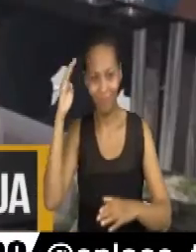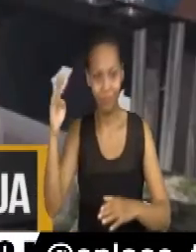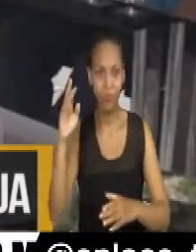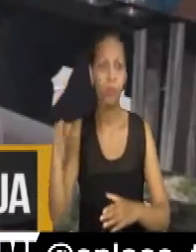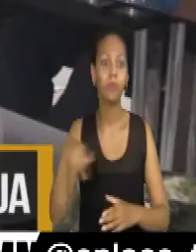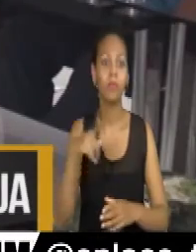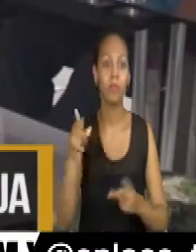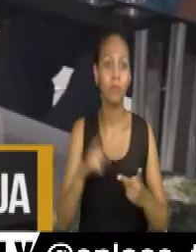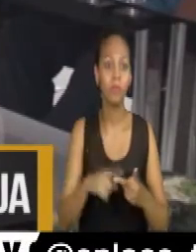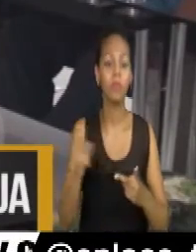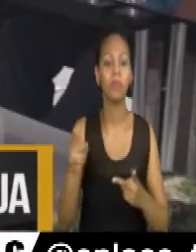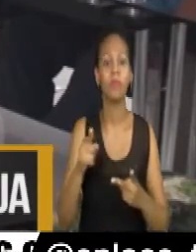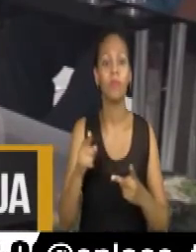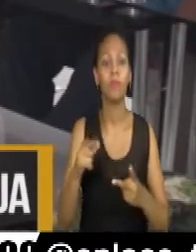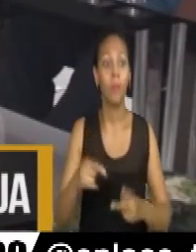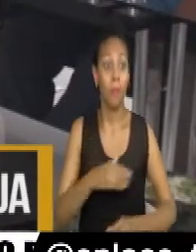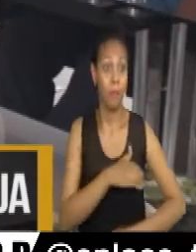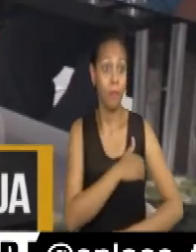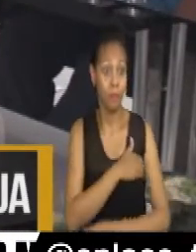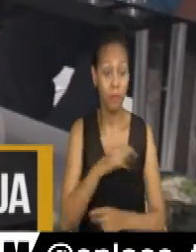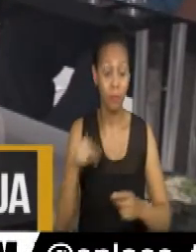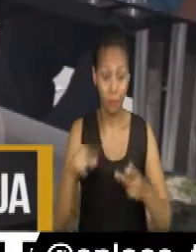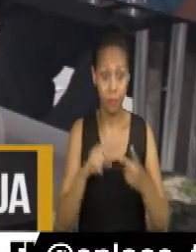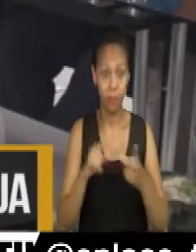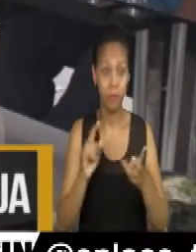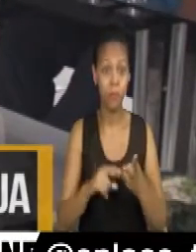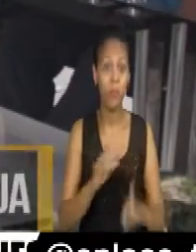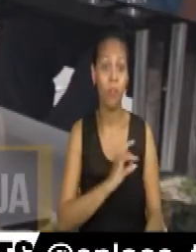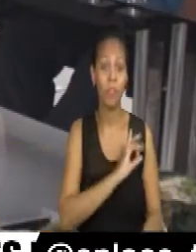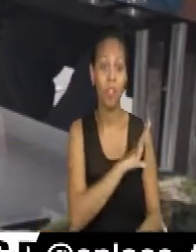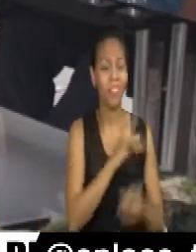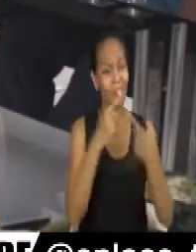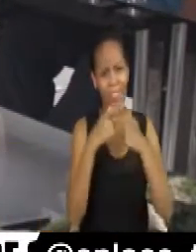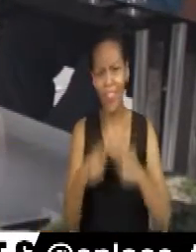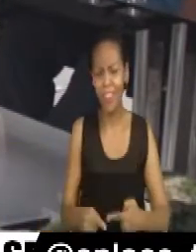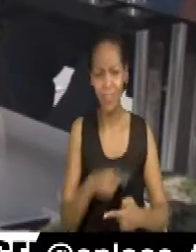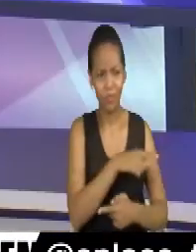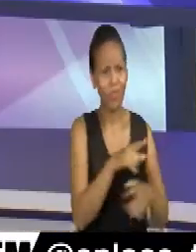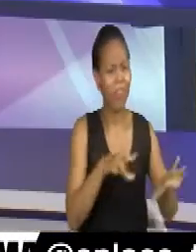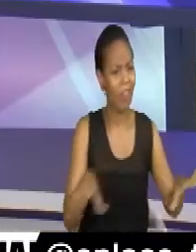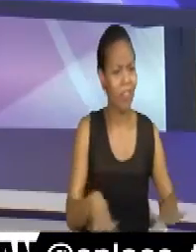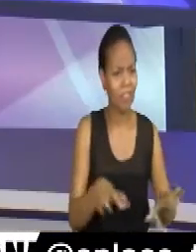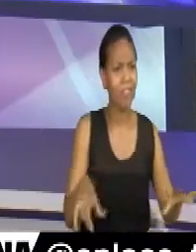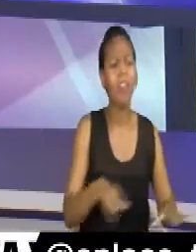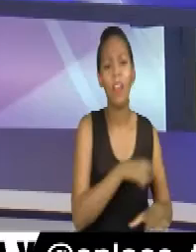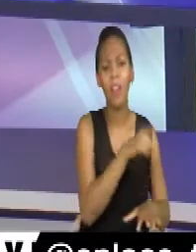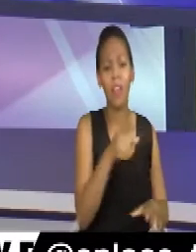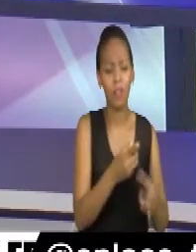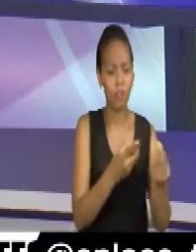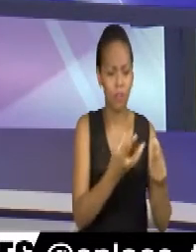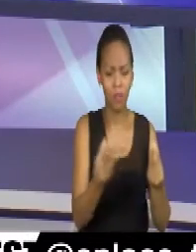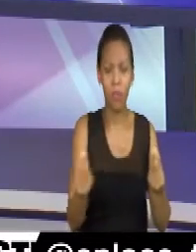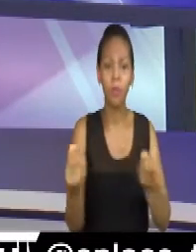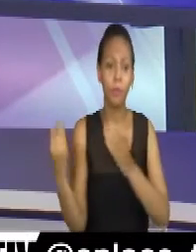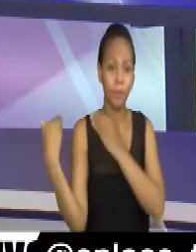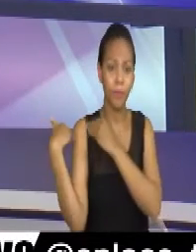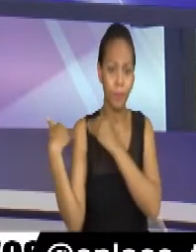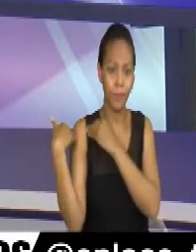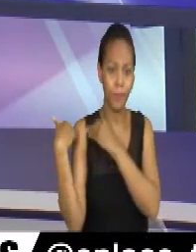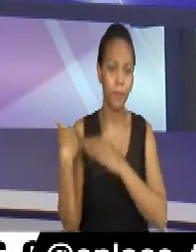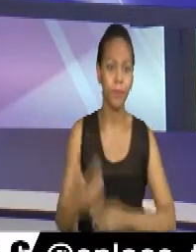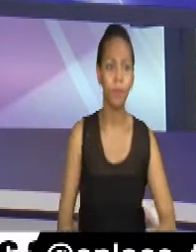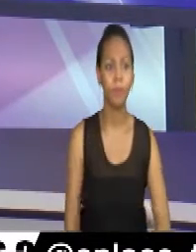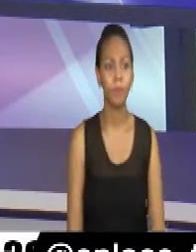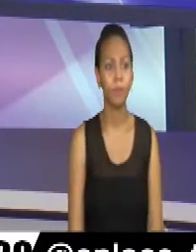Ministerio Público, Fiscalía y los diferentes representantes de campañas. A propósito de esas elecciones